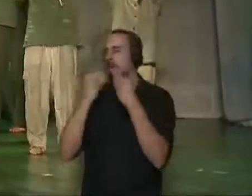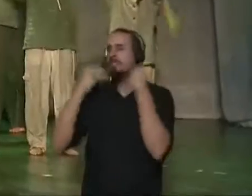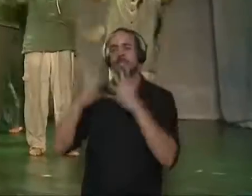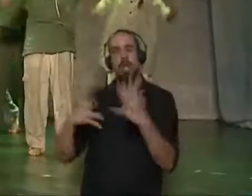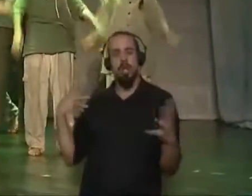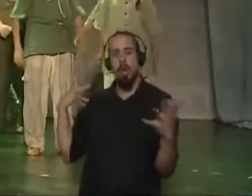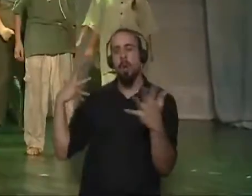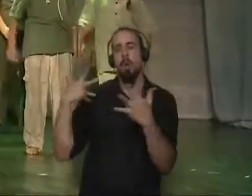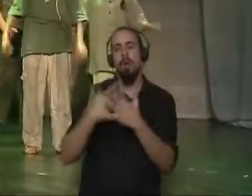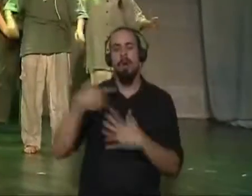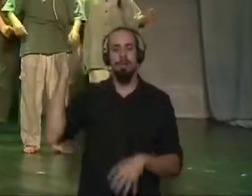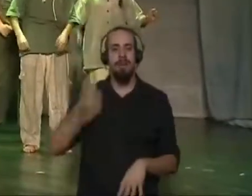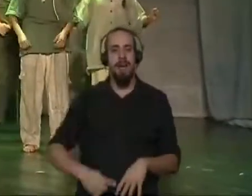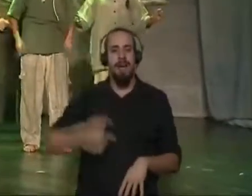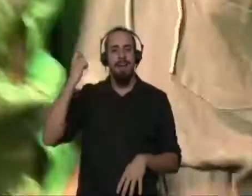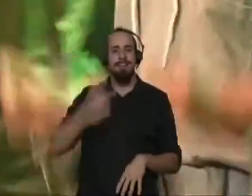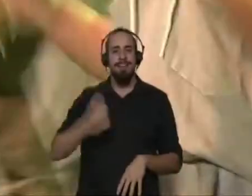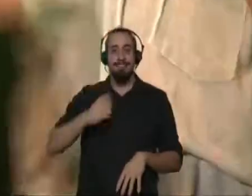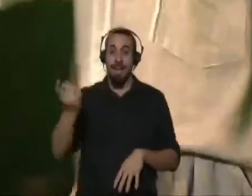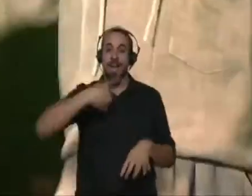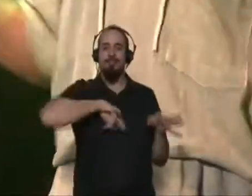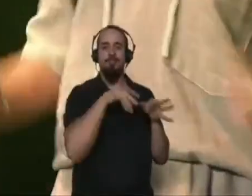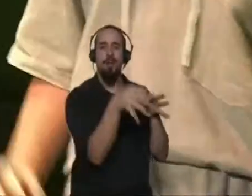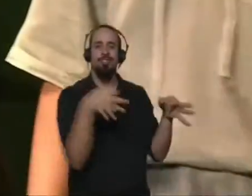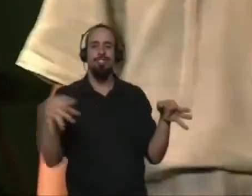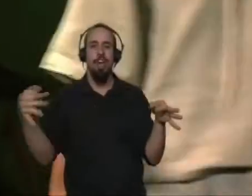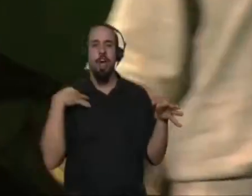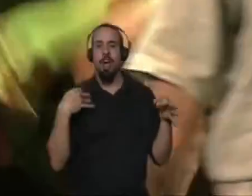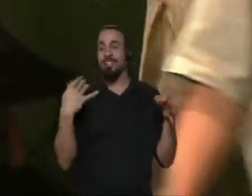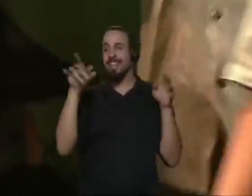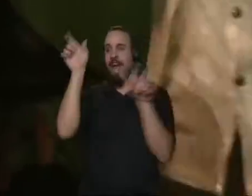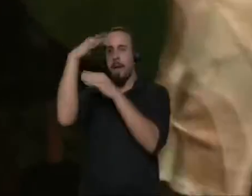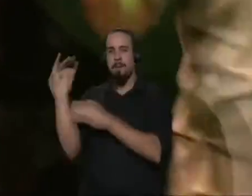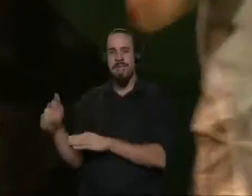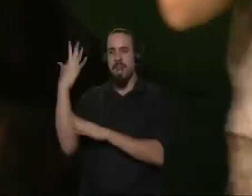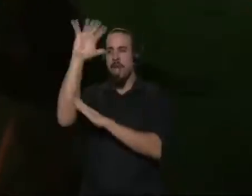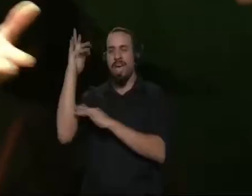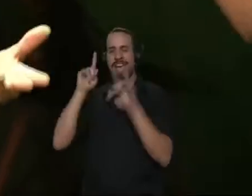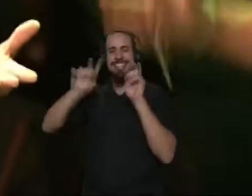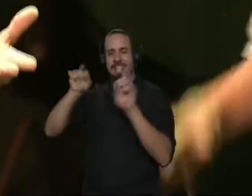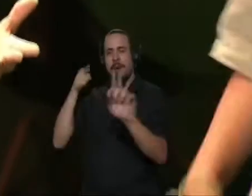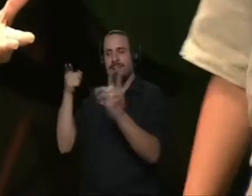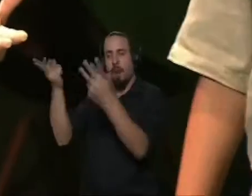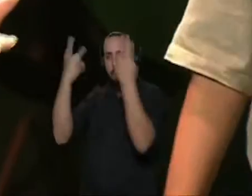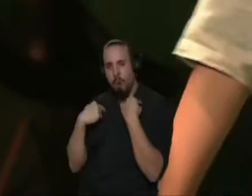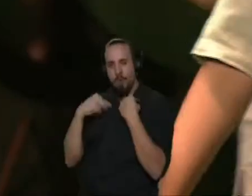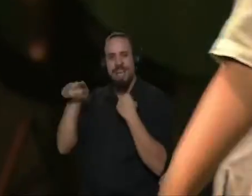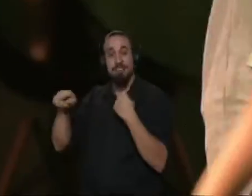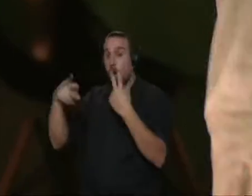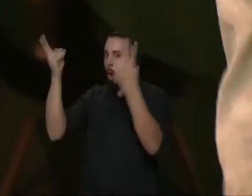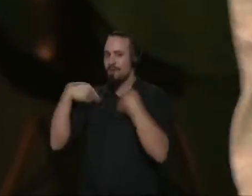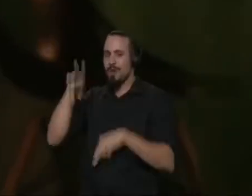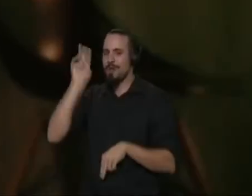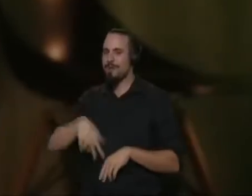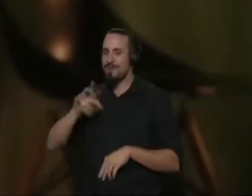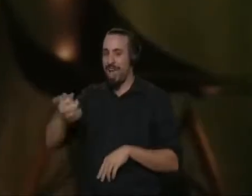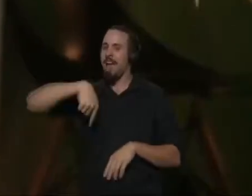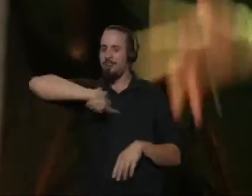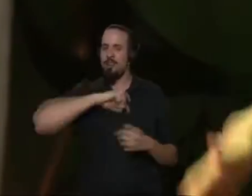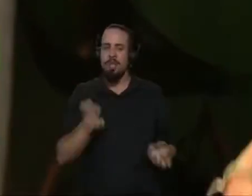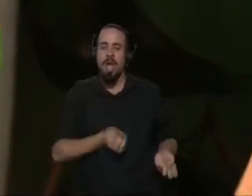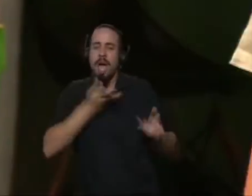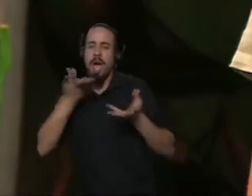hombros tantas veces. Nosotras enseñamos a los pinos a no rendirse y no se rinden. Nosotras les dijimos